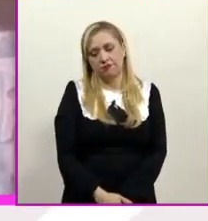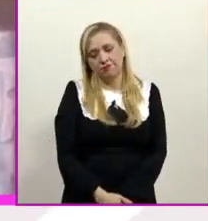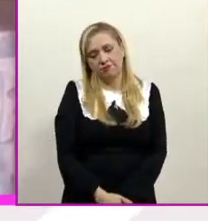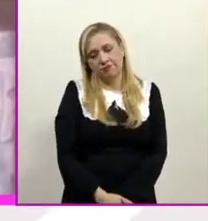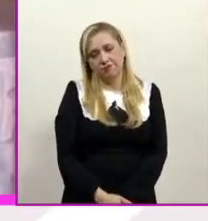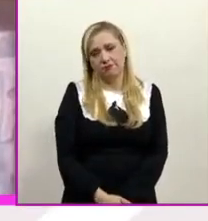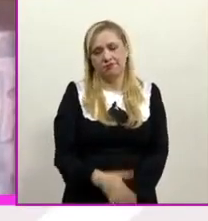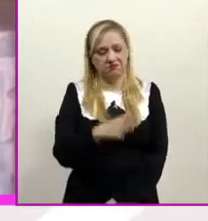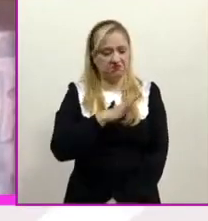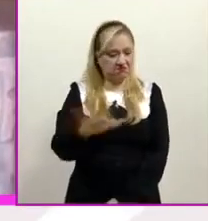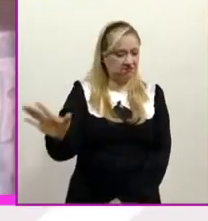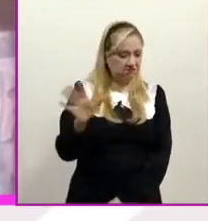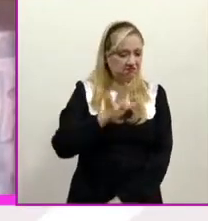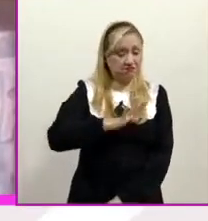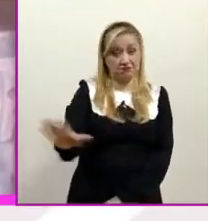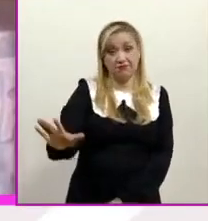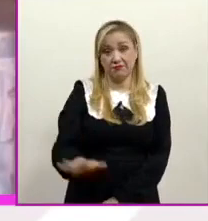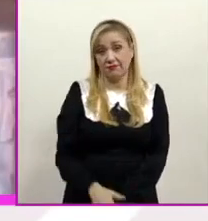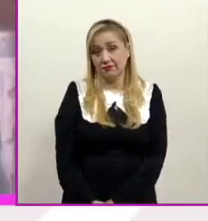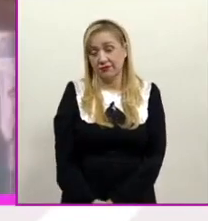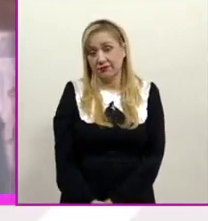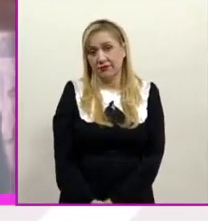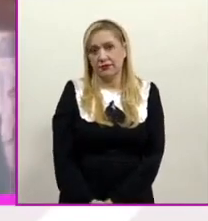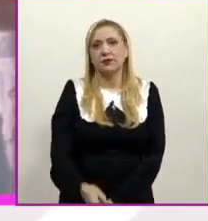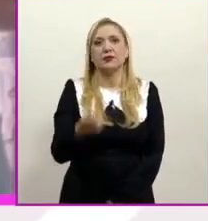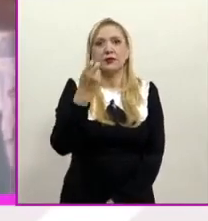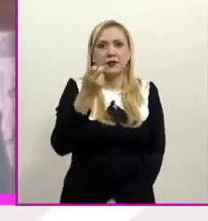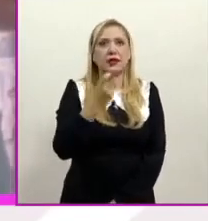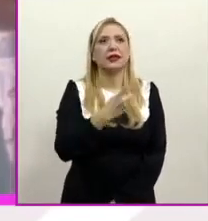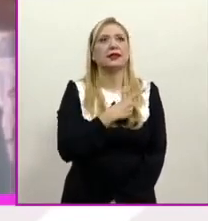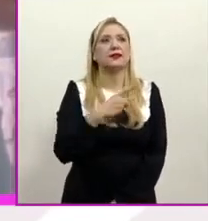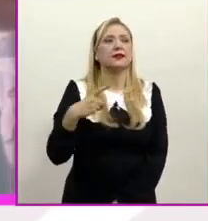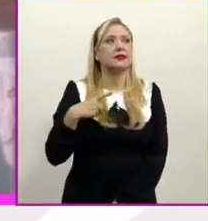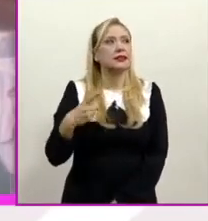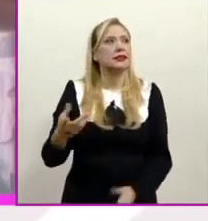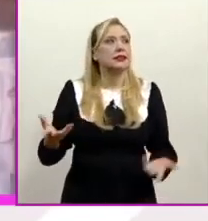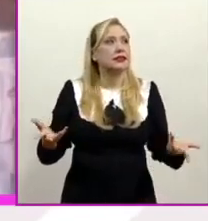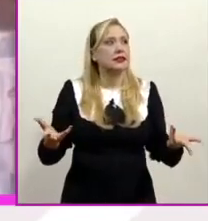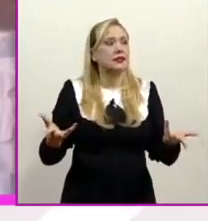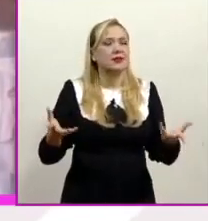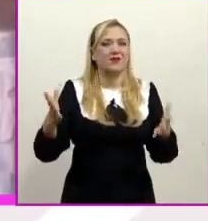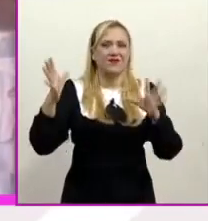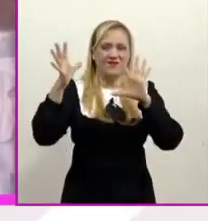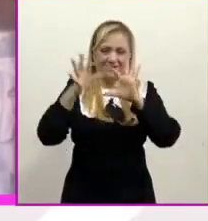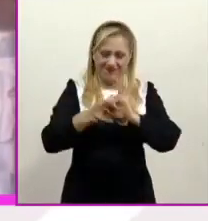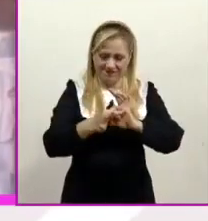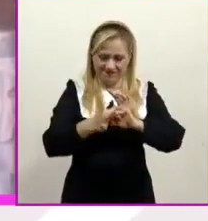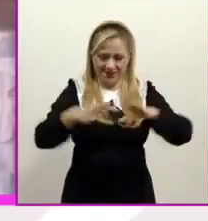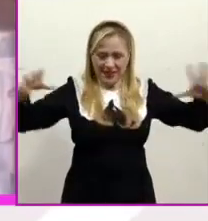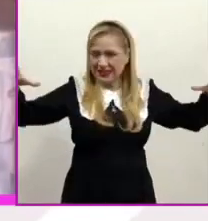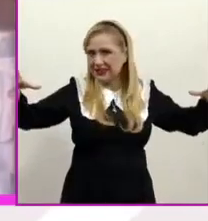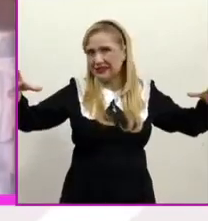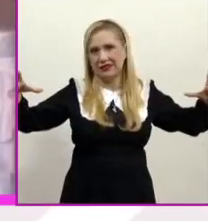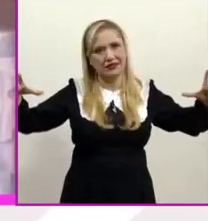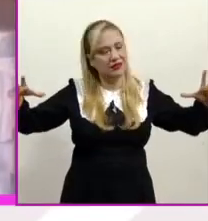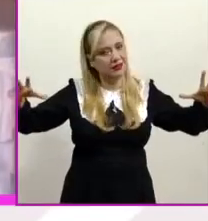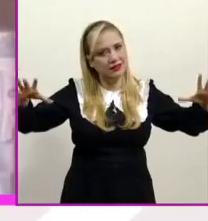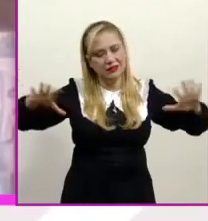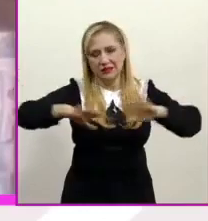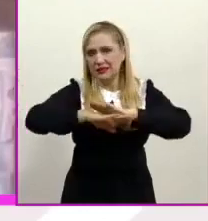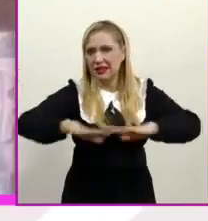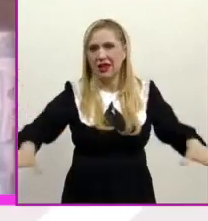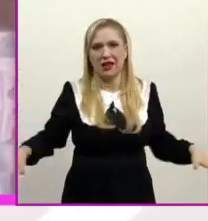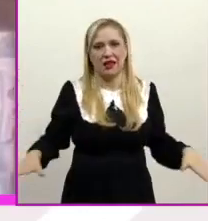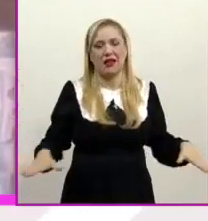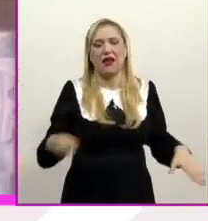de resistencia. Y entonces tenemos que romper la estructura completa. Y